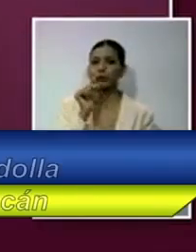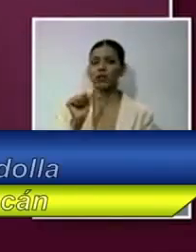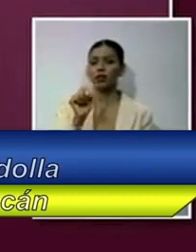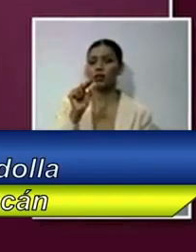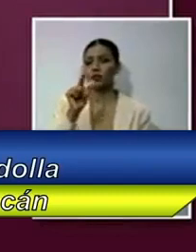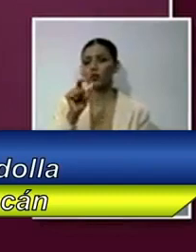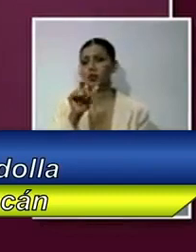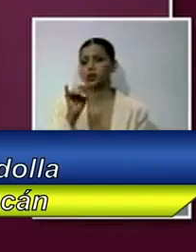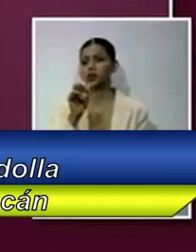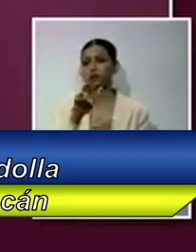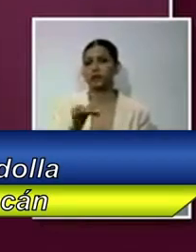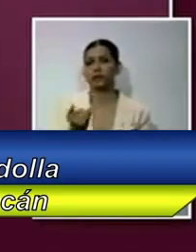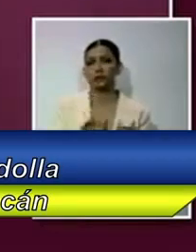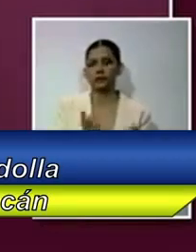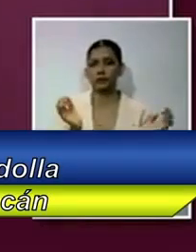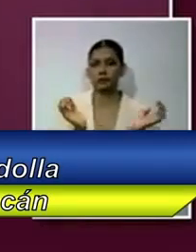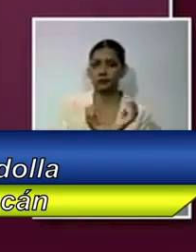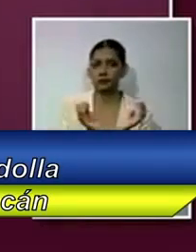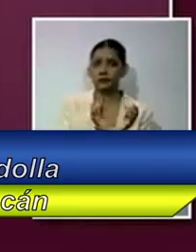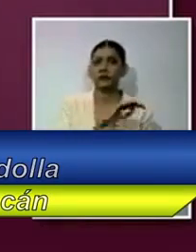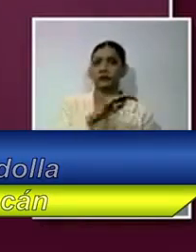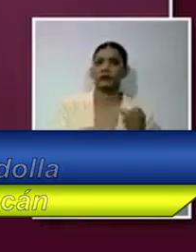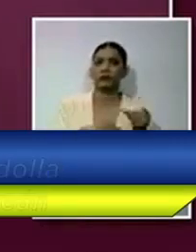Social, el ISSSTE, todas las